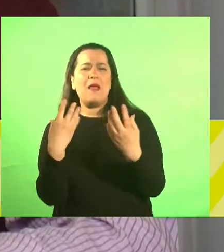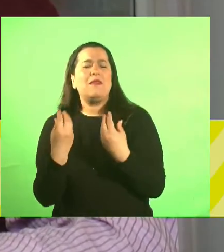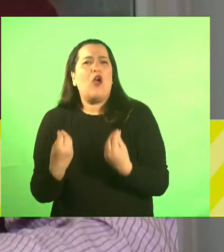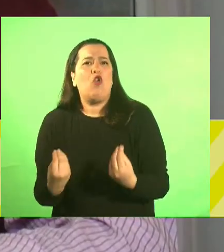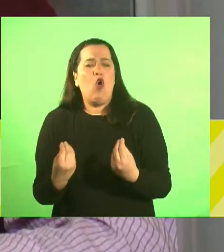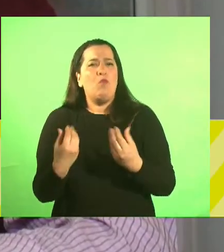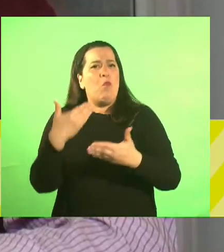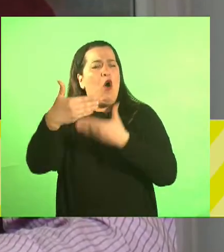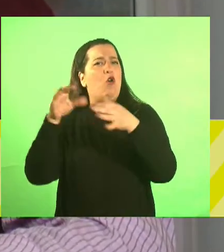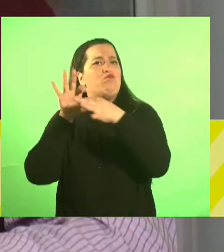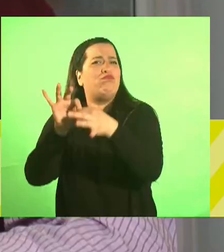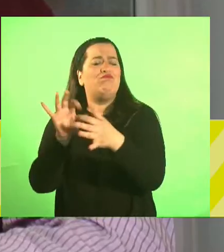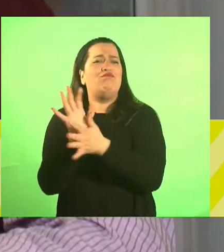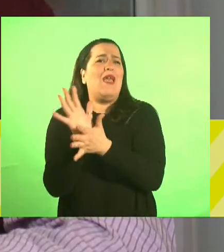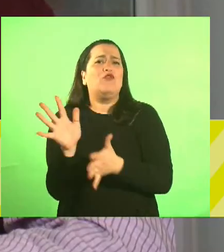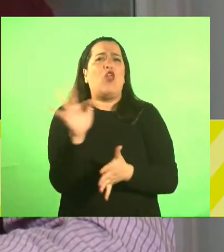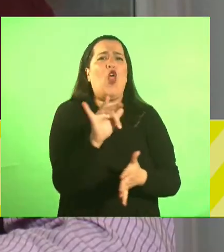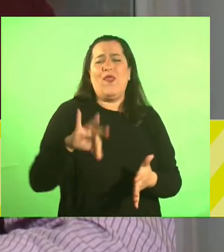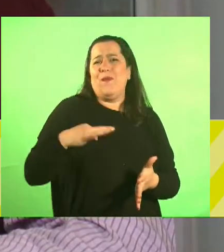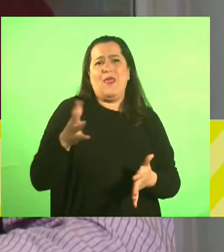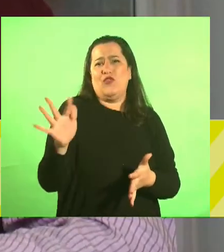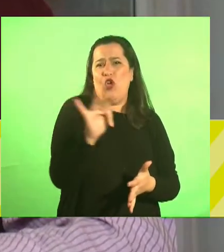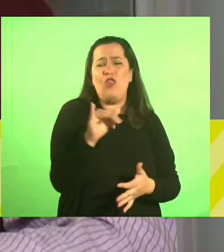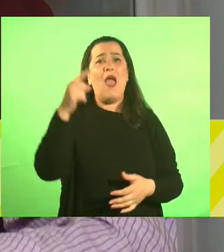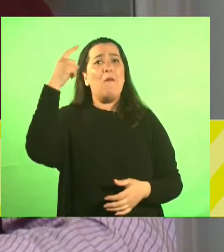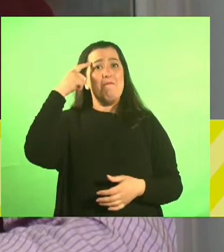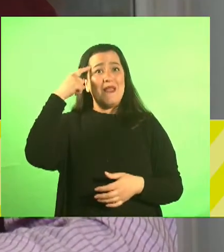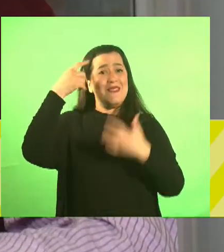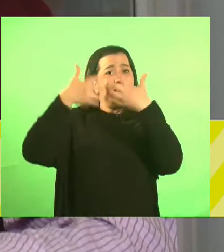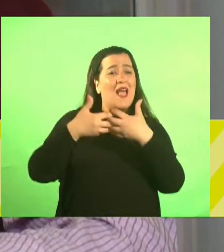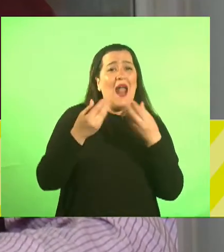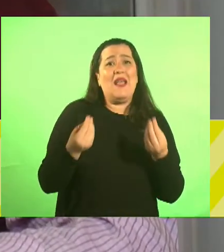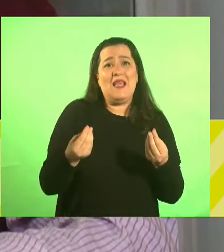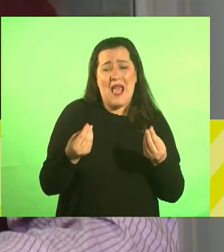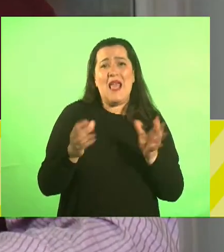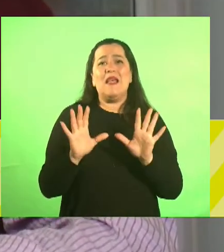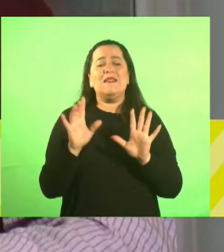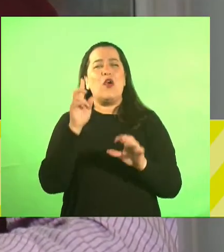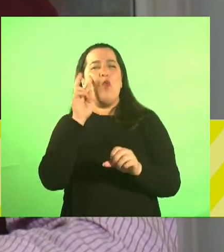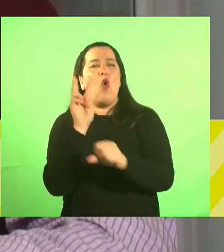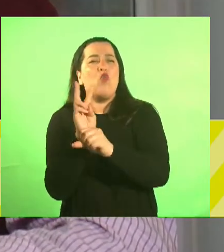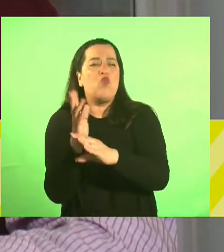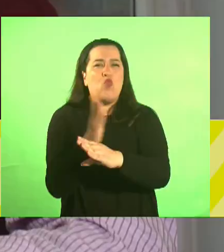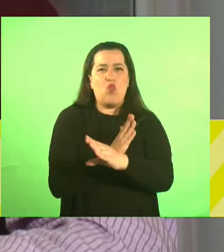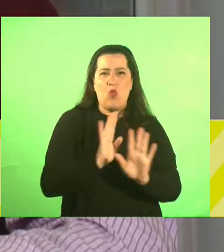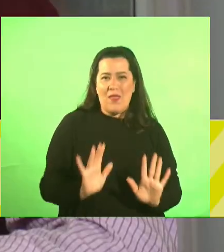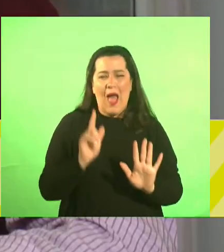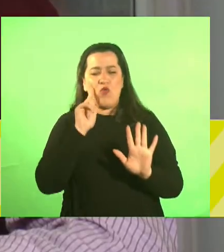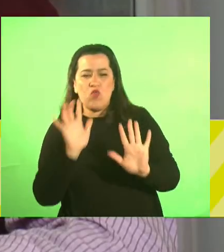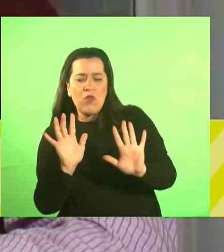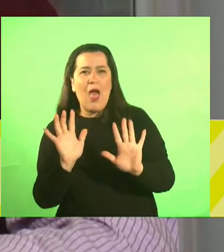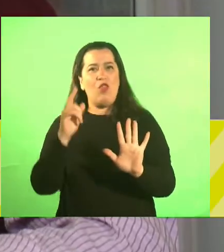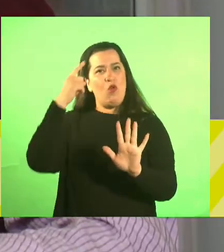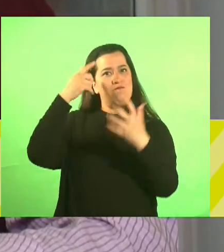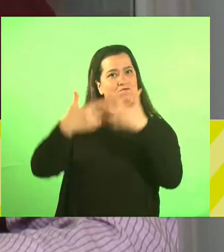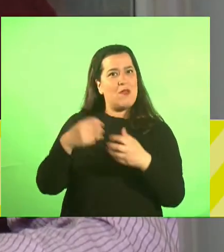lo aplican a lo cotidiano. Pensar no es otra cosa que una cautela, una precaución. Es ante todo